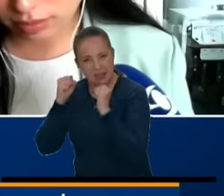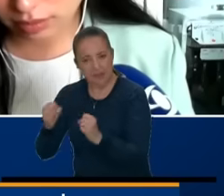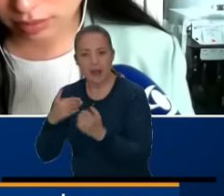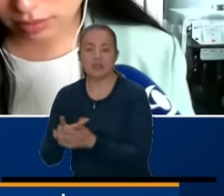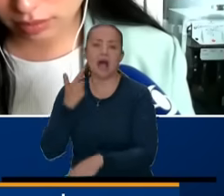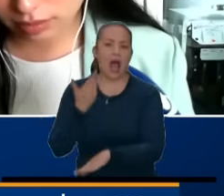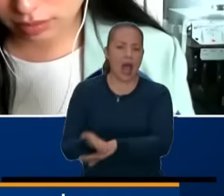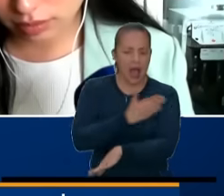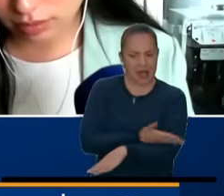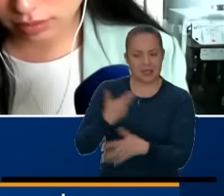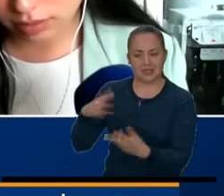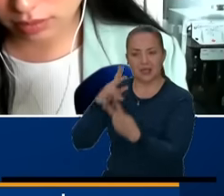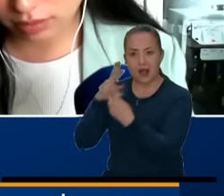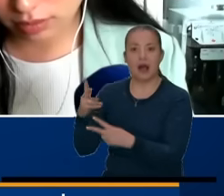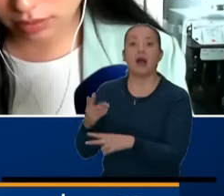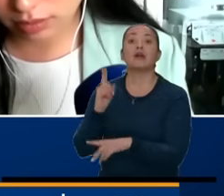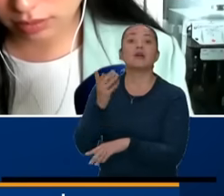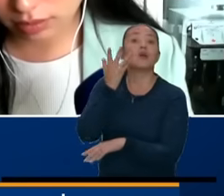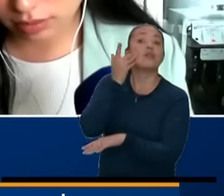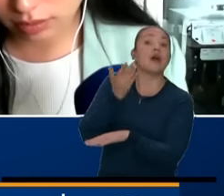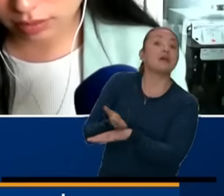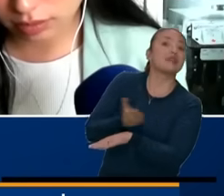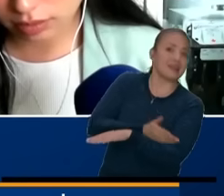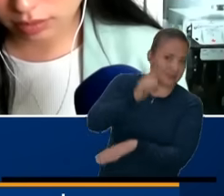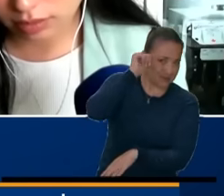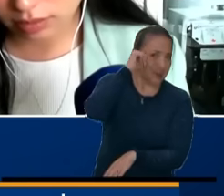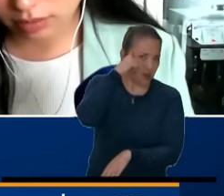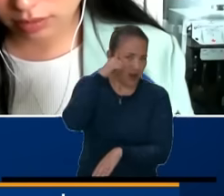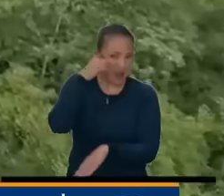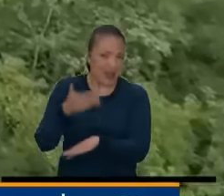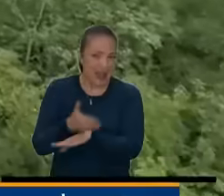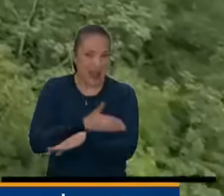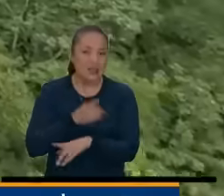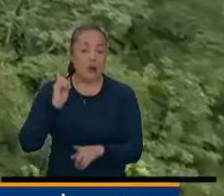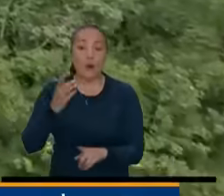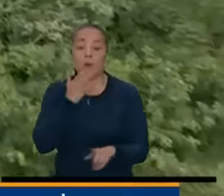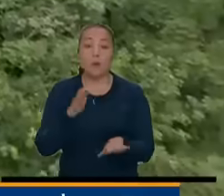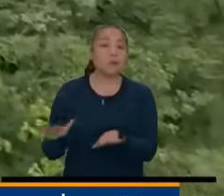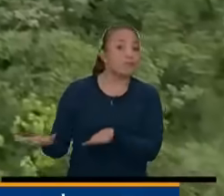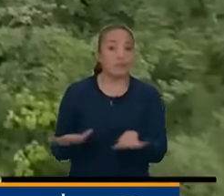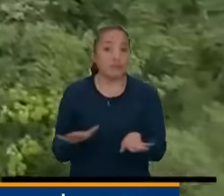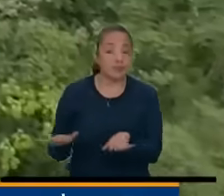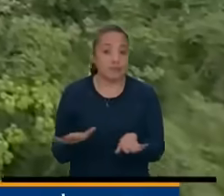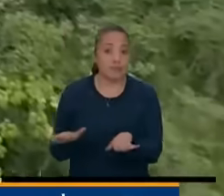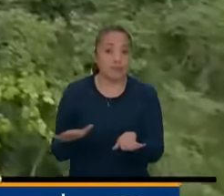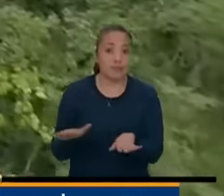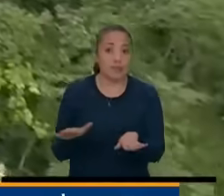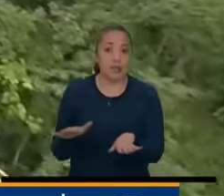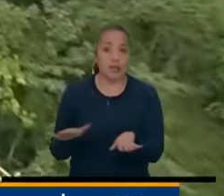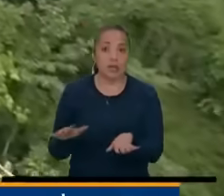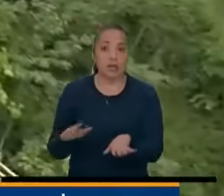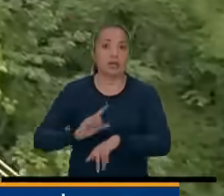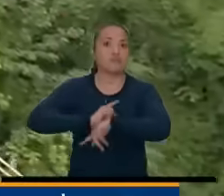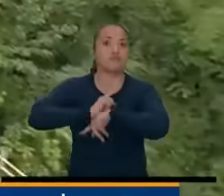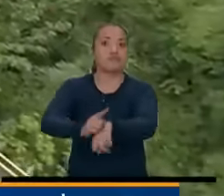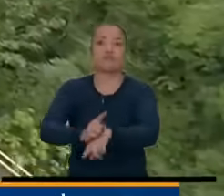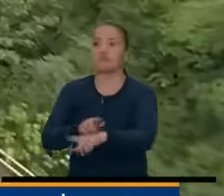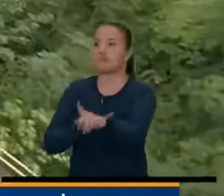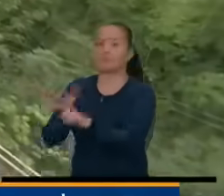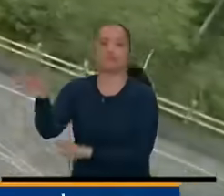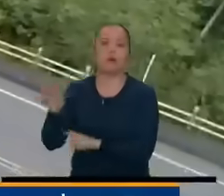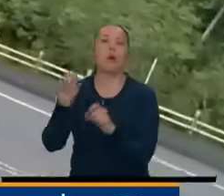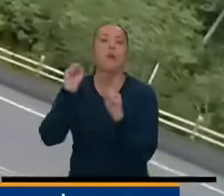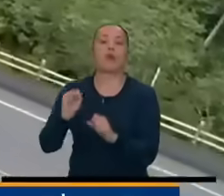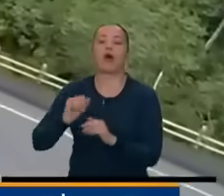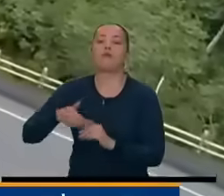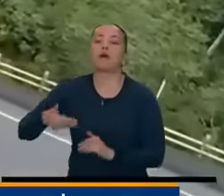anteriormente y ocurrió días antes un sismo. Acuérdese que cuando ocurre un sismo no necesariamente tiene que ser inmediato el efecto, puede ser